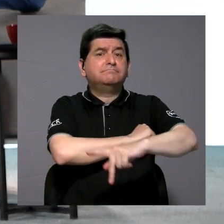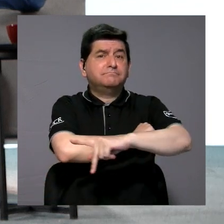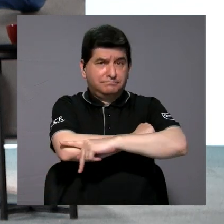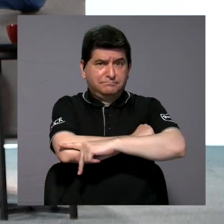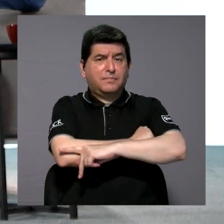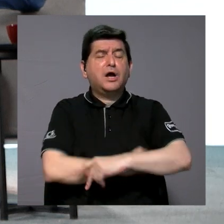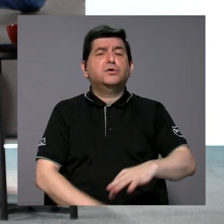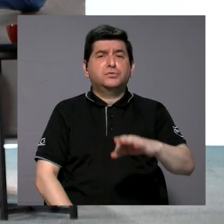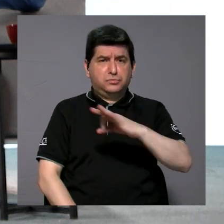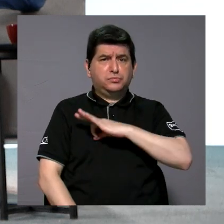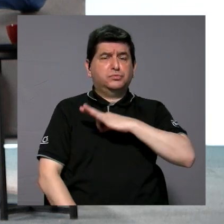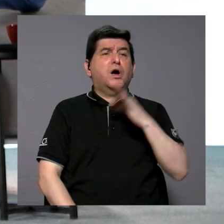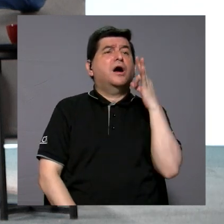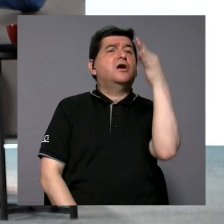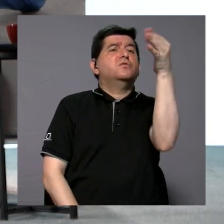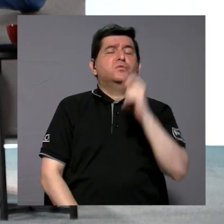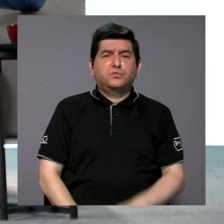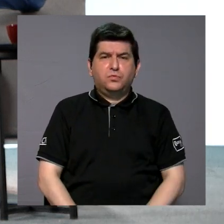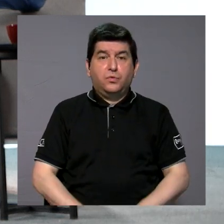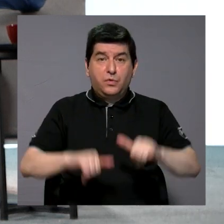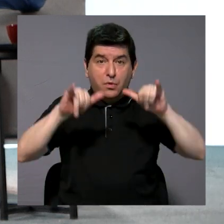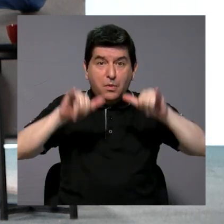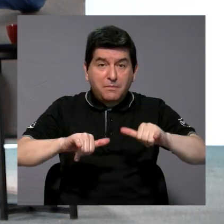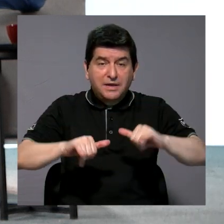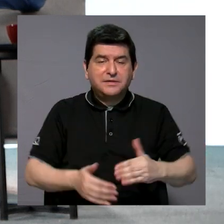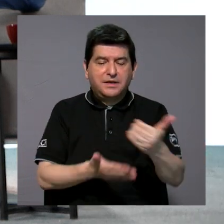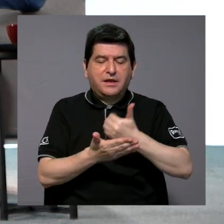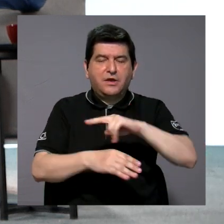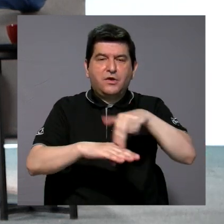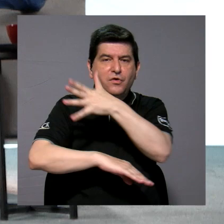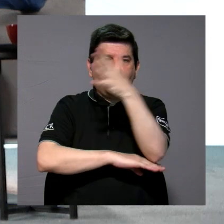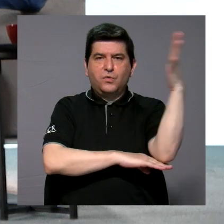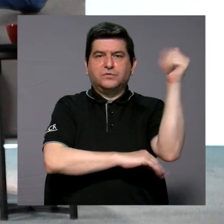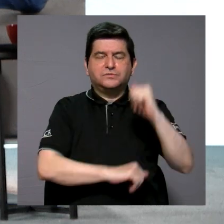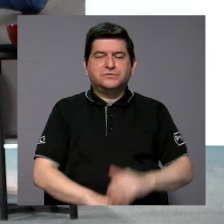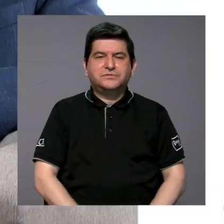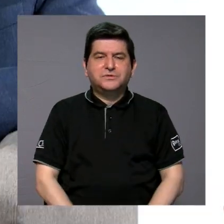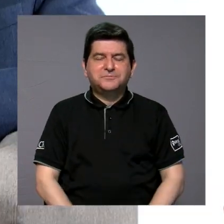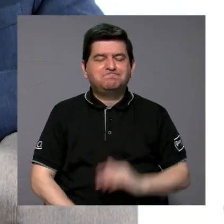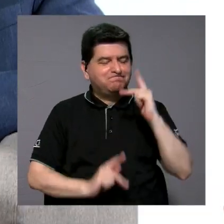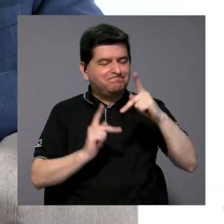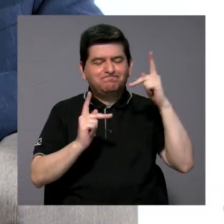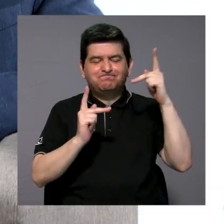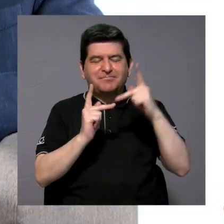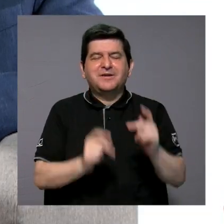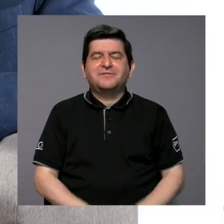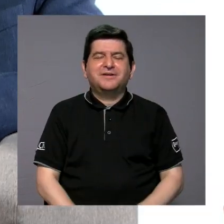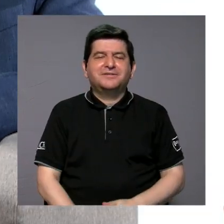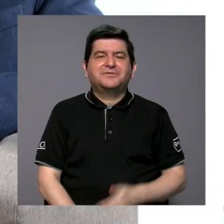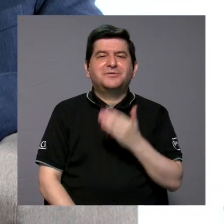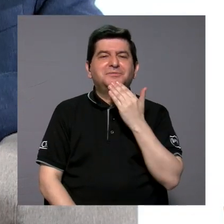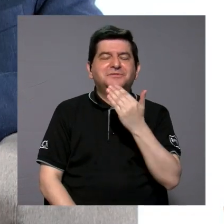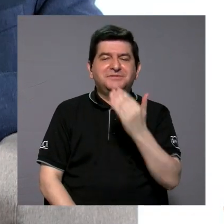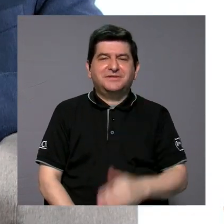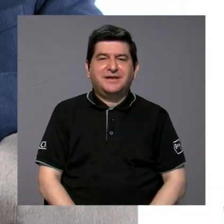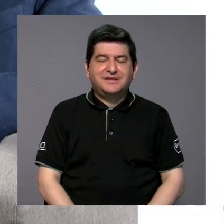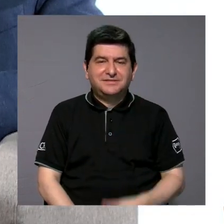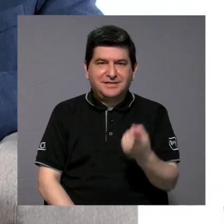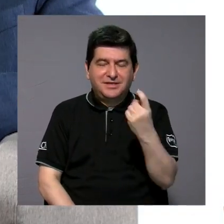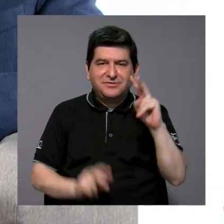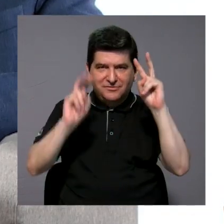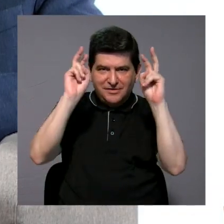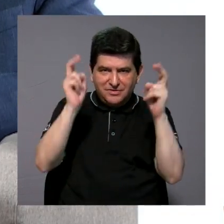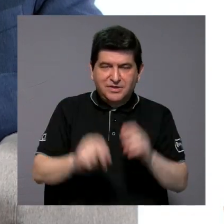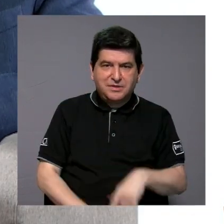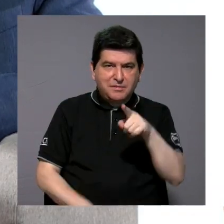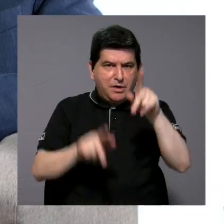muy próspero hacia el futuro, conservando sus recursos naturales. Perfecto, Jaime. Le agradezco mucho. Nos quedó un tema pendiente.